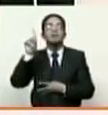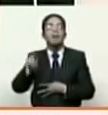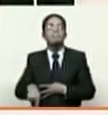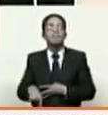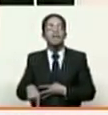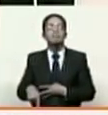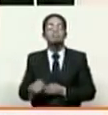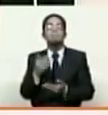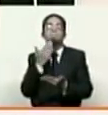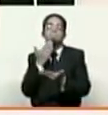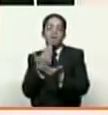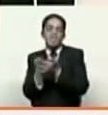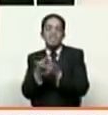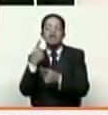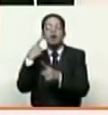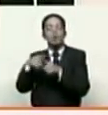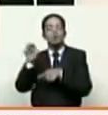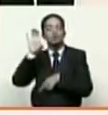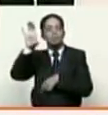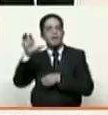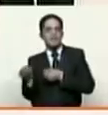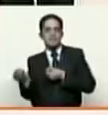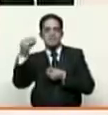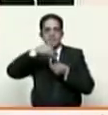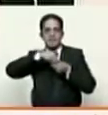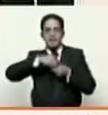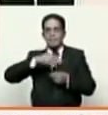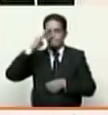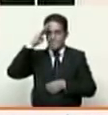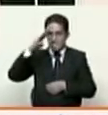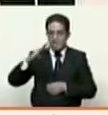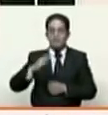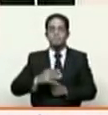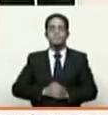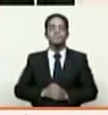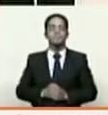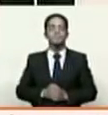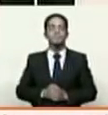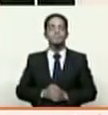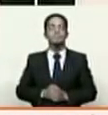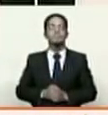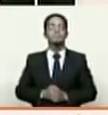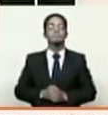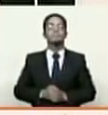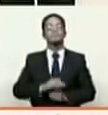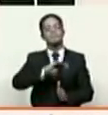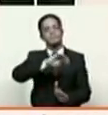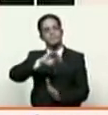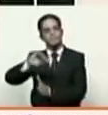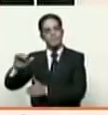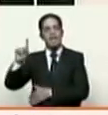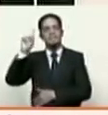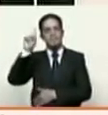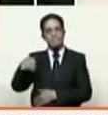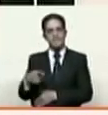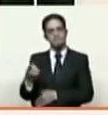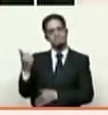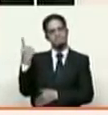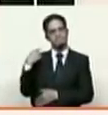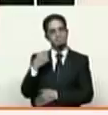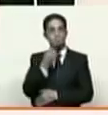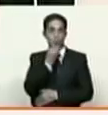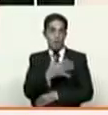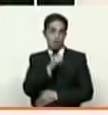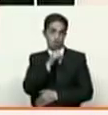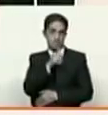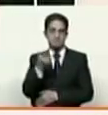es pedir una intervención militar contra nuestro pueblo. También damos la buena noticia que este fin de semana se llevó a